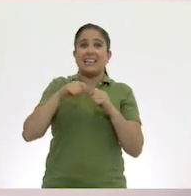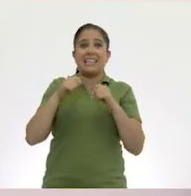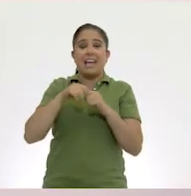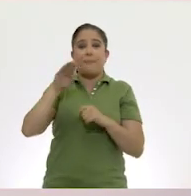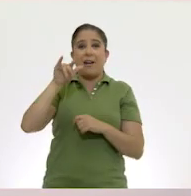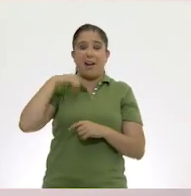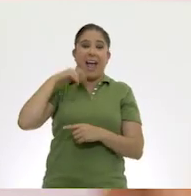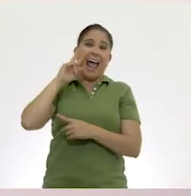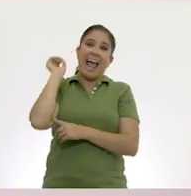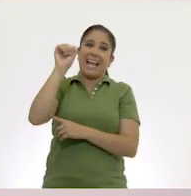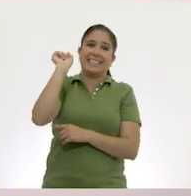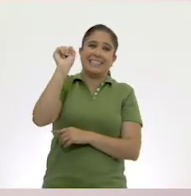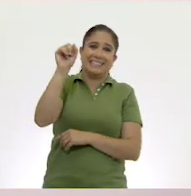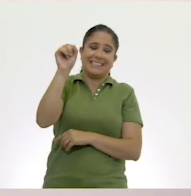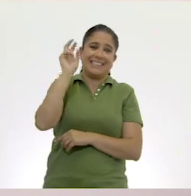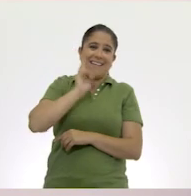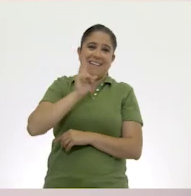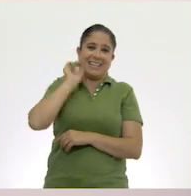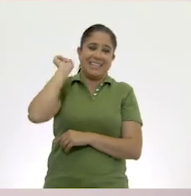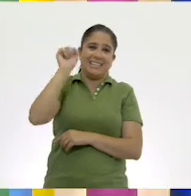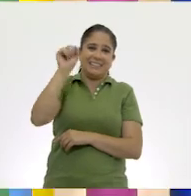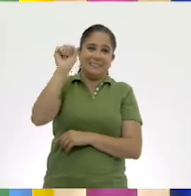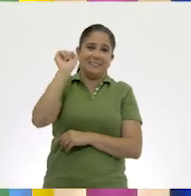voy a tocar